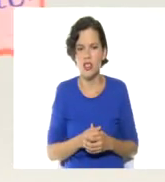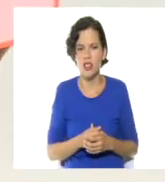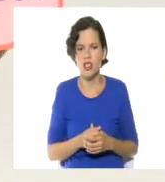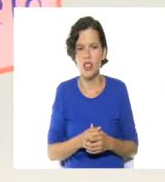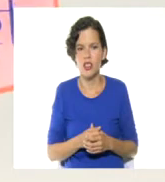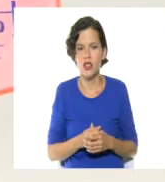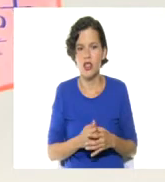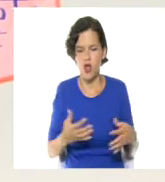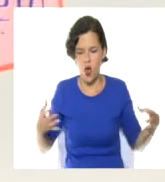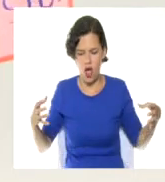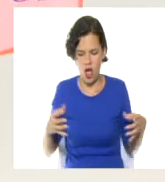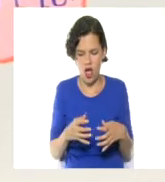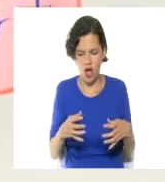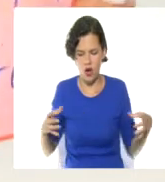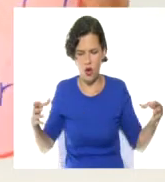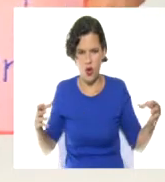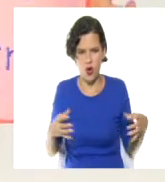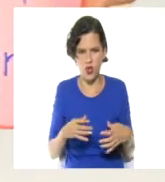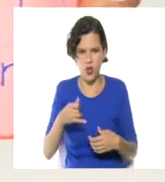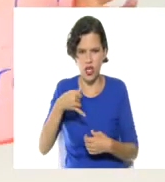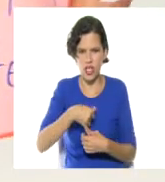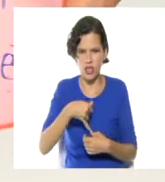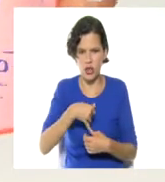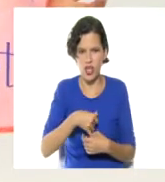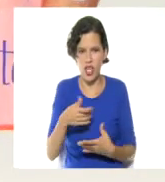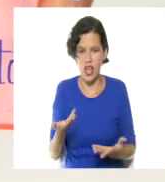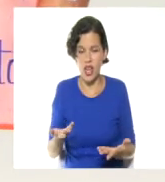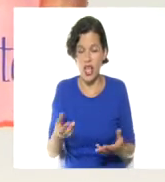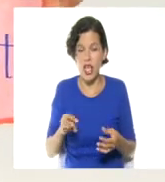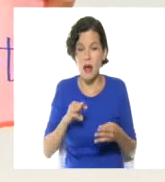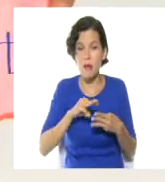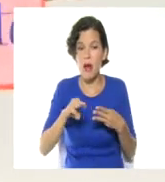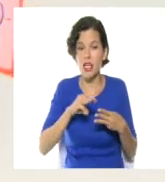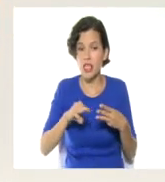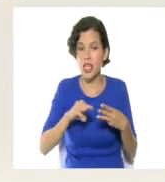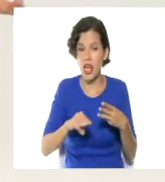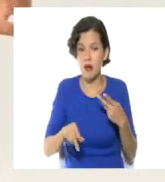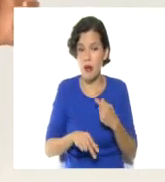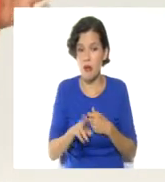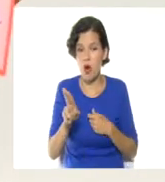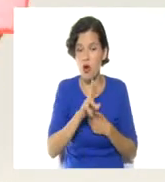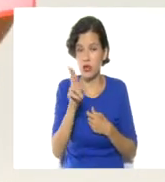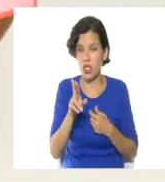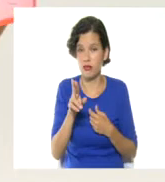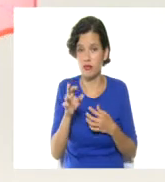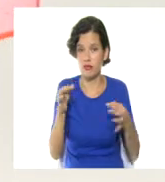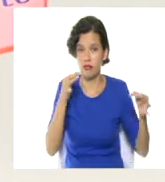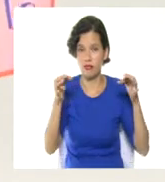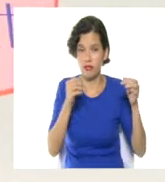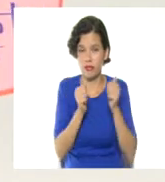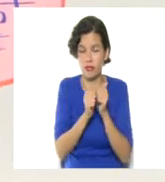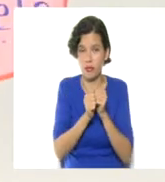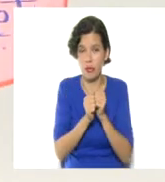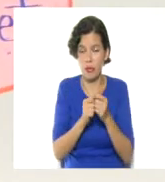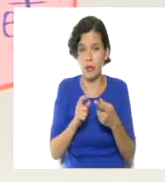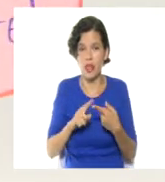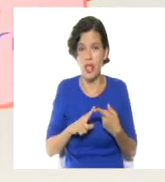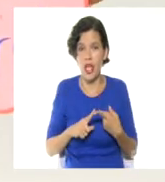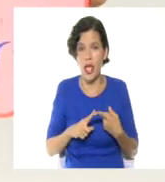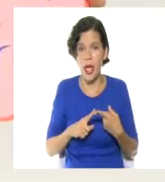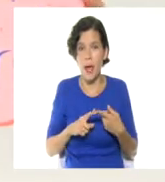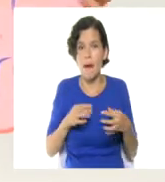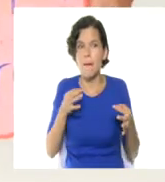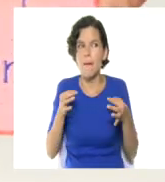acordeón electoral. ¿Qué materiales vamos a necesitar? Cartulinas, papeles